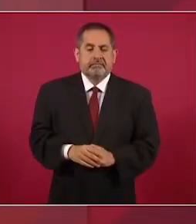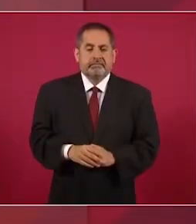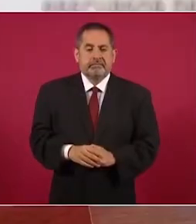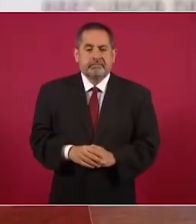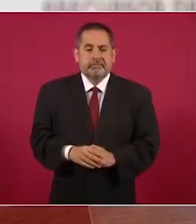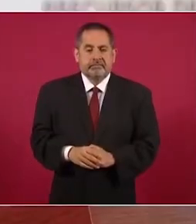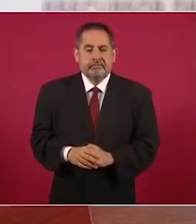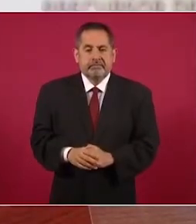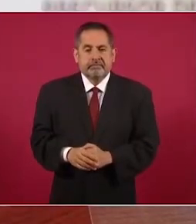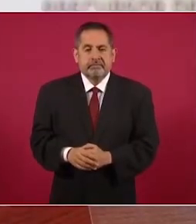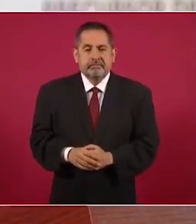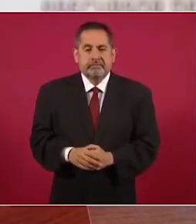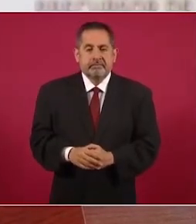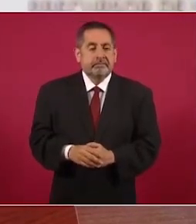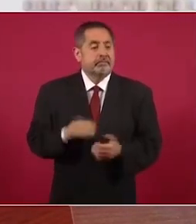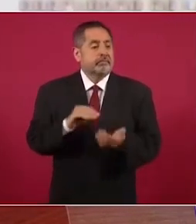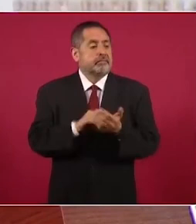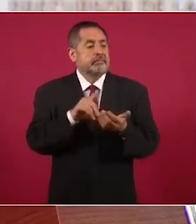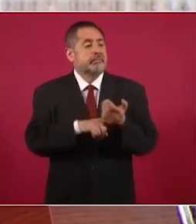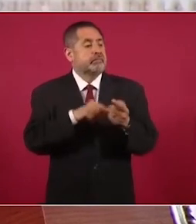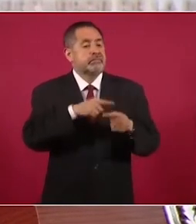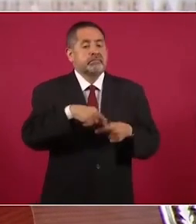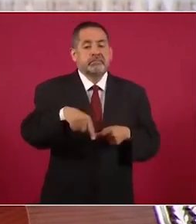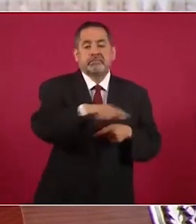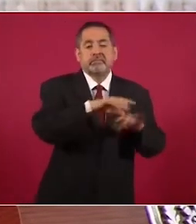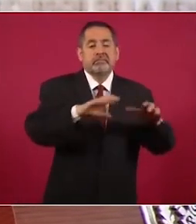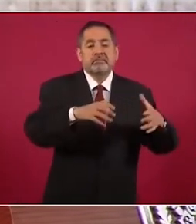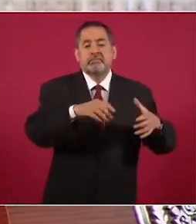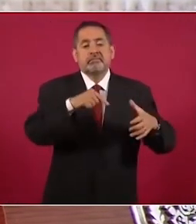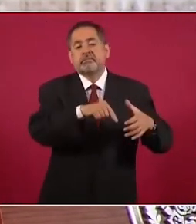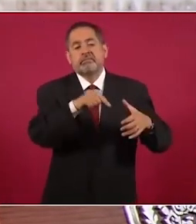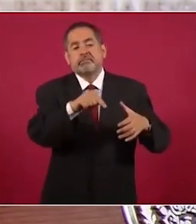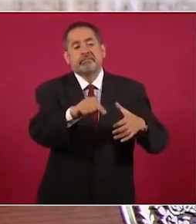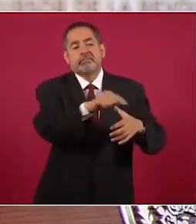Y ahí andan los organismos